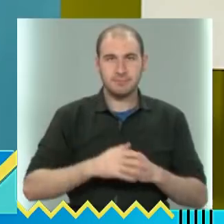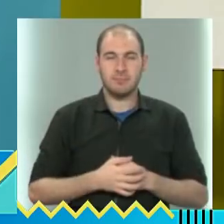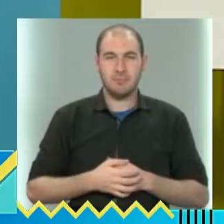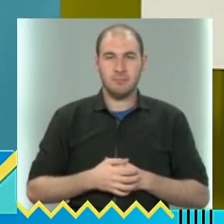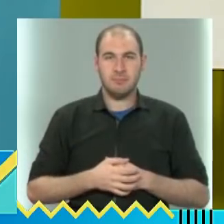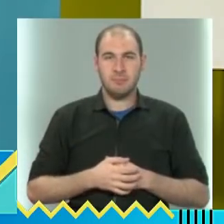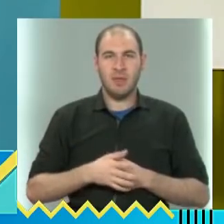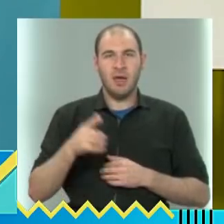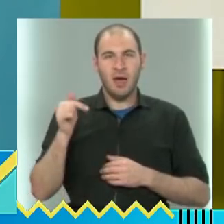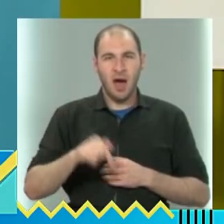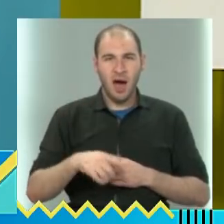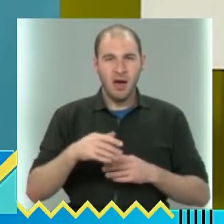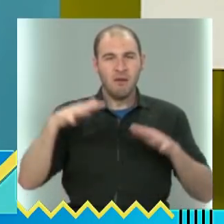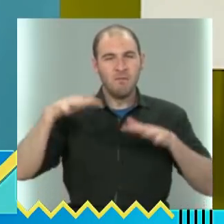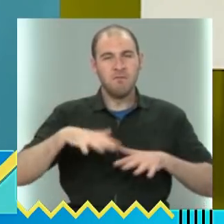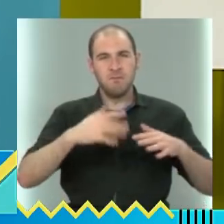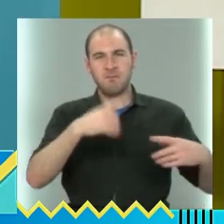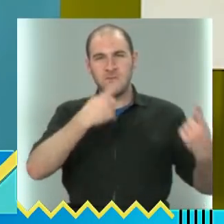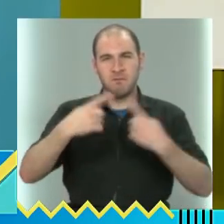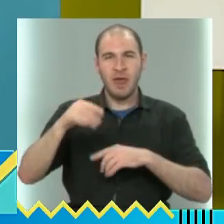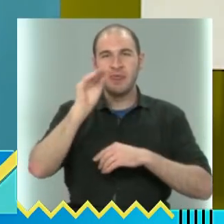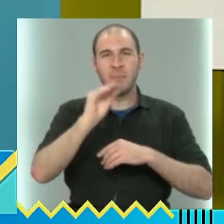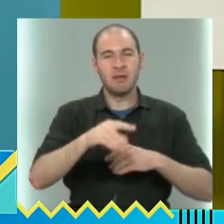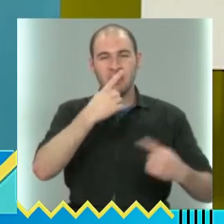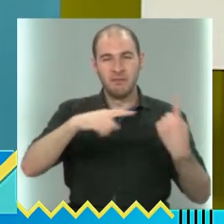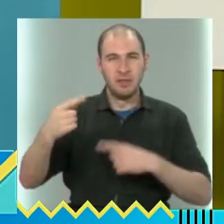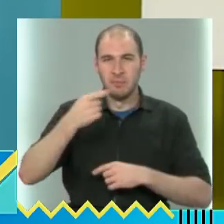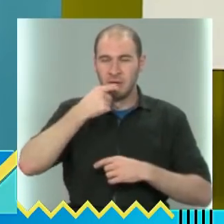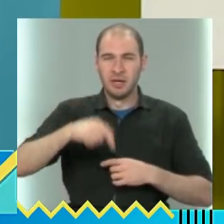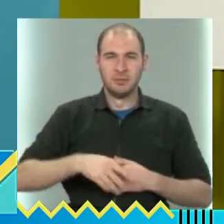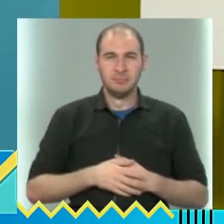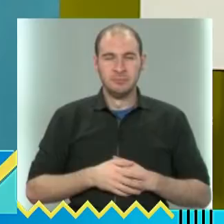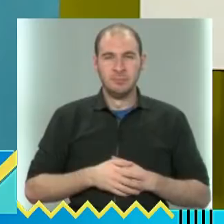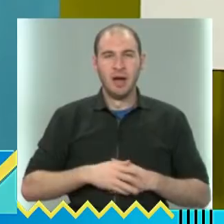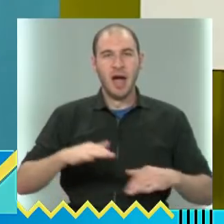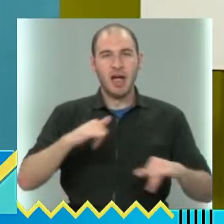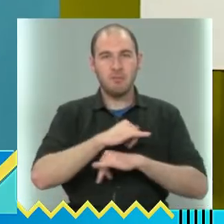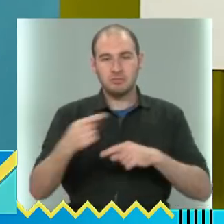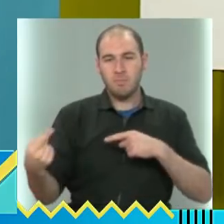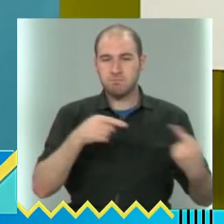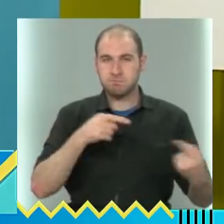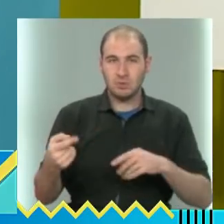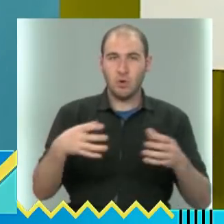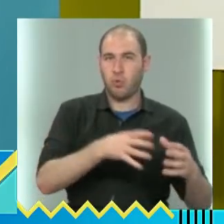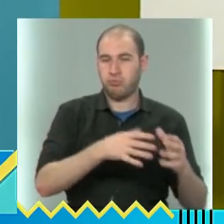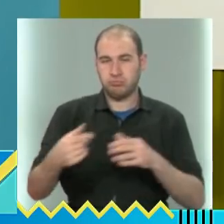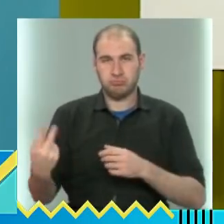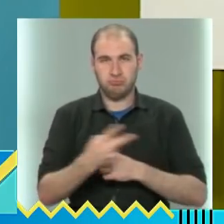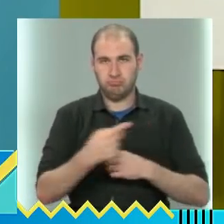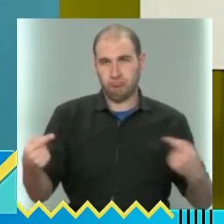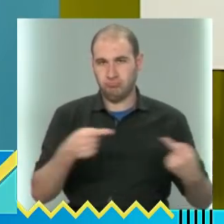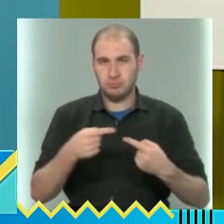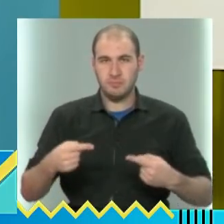generarse distintas manifestaciones en distintos departamentos de nuestra provincia, informaciones cruzadas tanto de un lado como del otro,